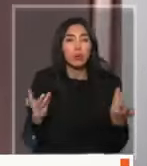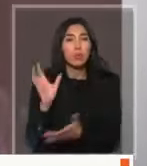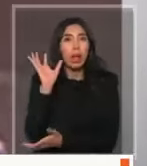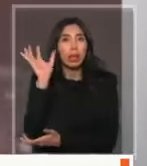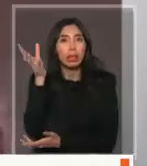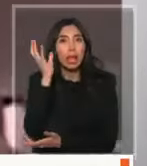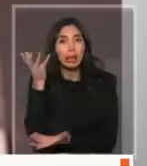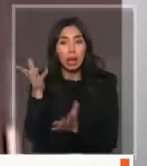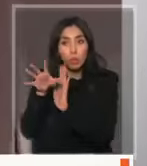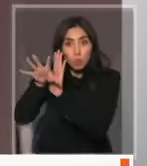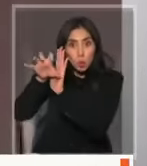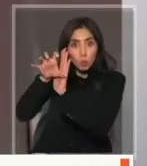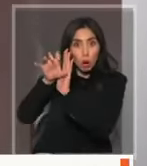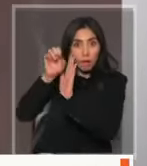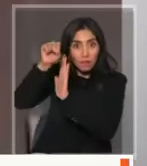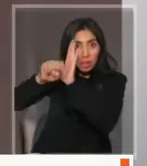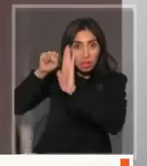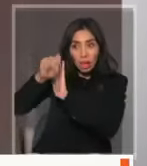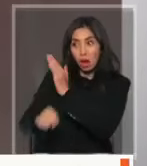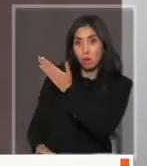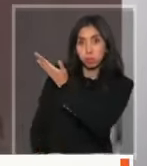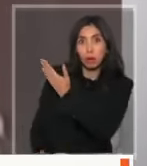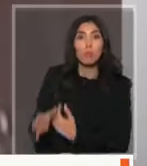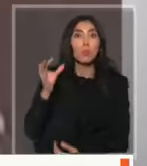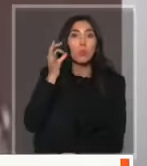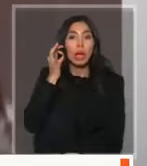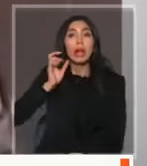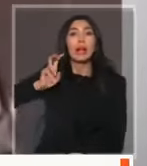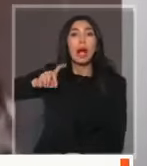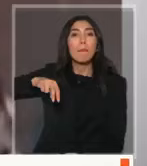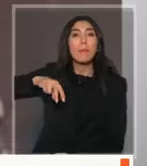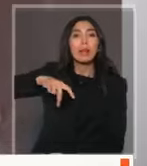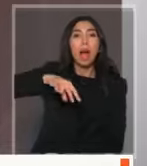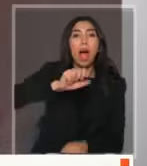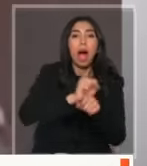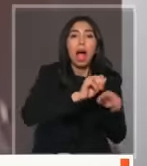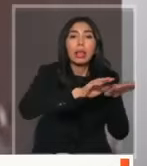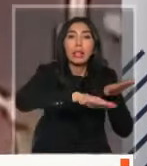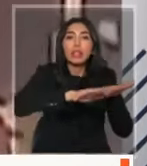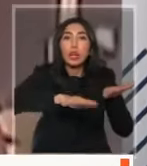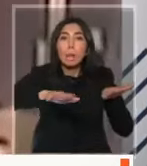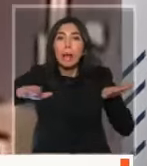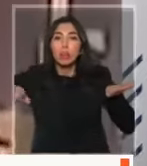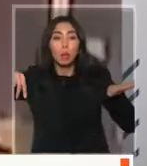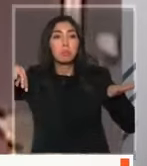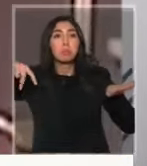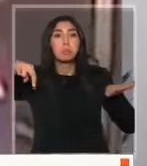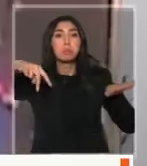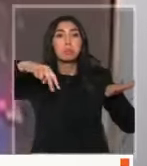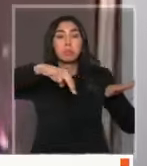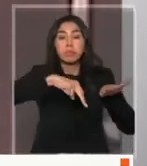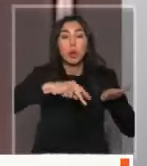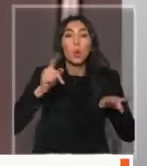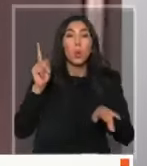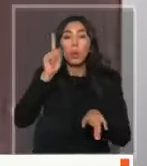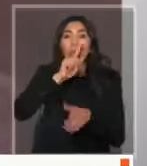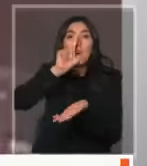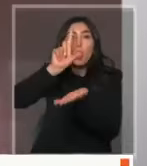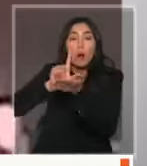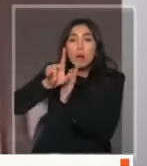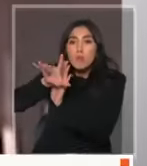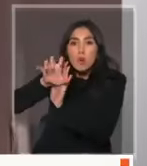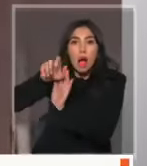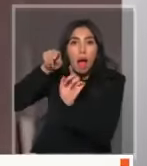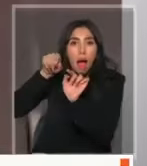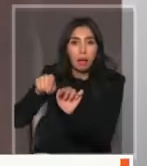este registro de esta mujer caminando por el estacionamiento del restaurante donde festejaban sea el último lugar donde se vio a María Elcira antes de su